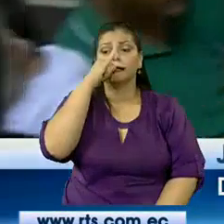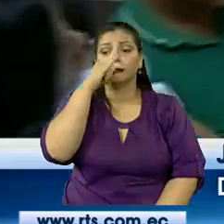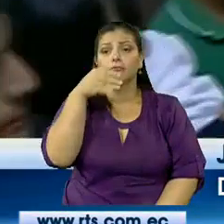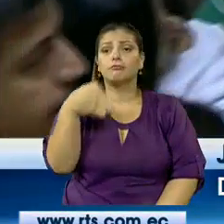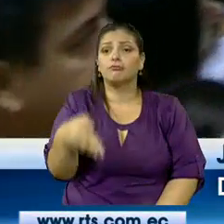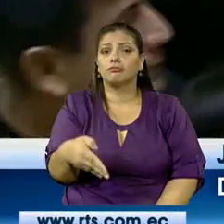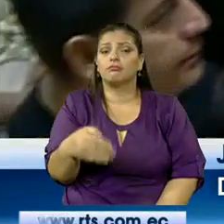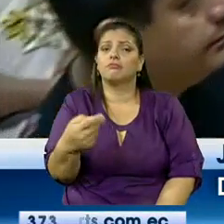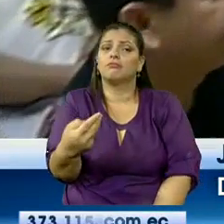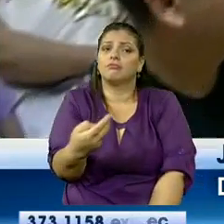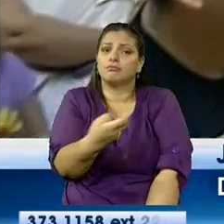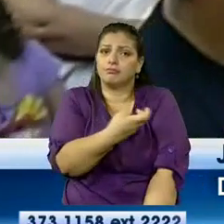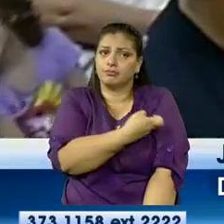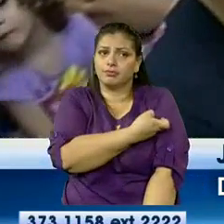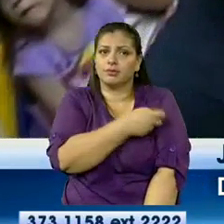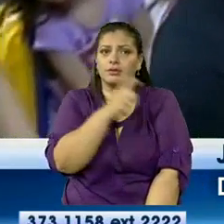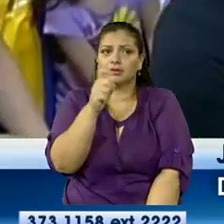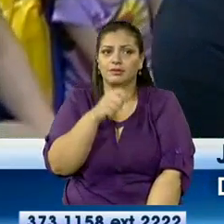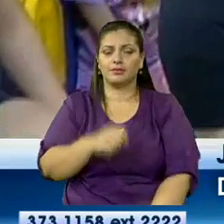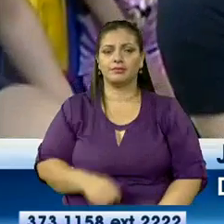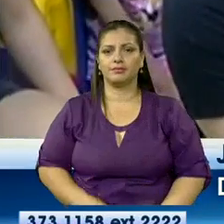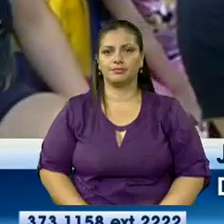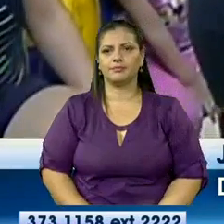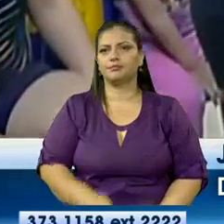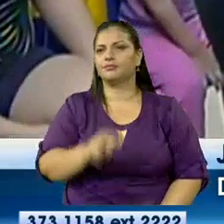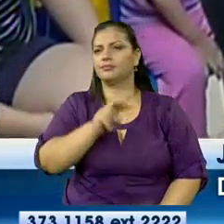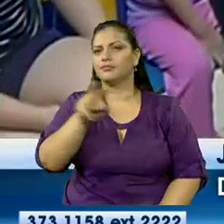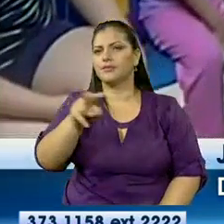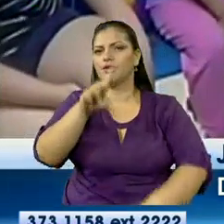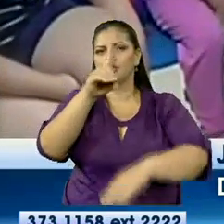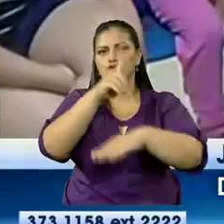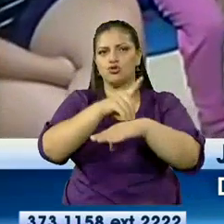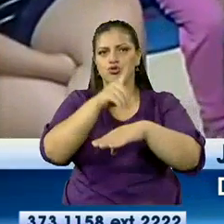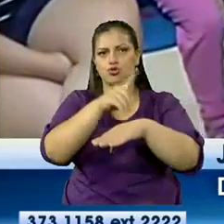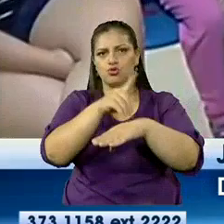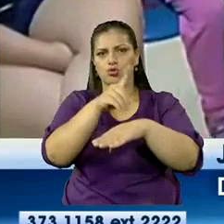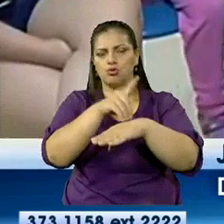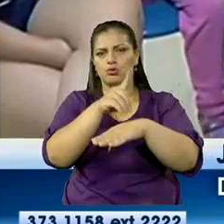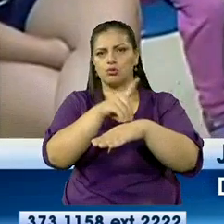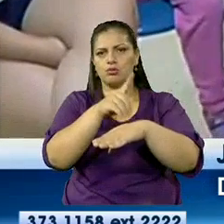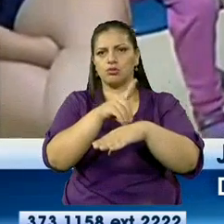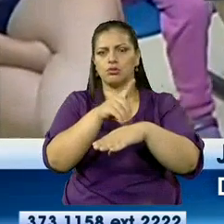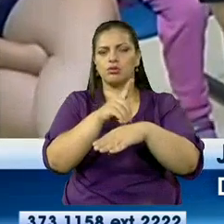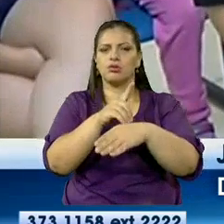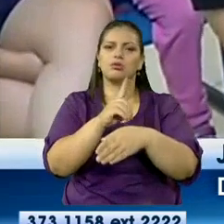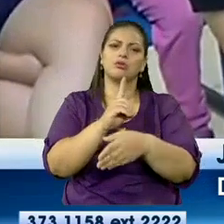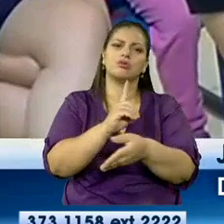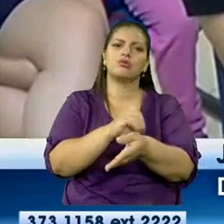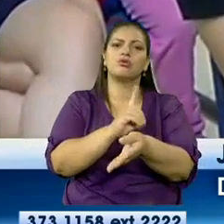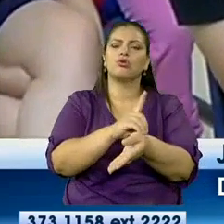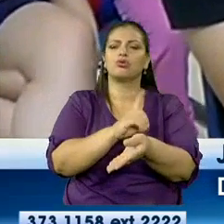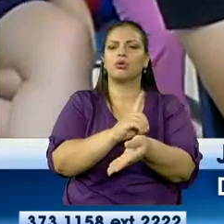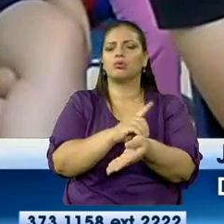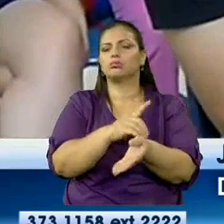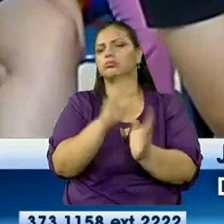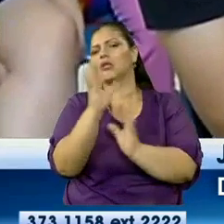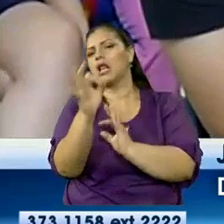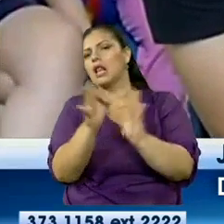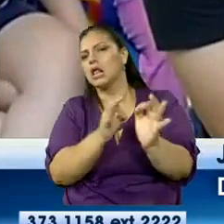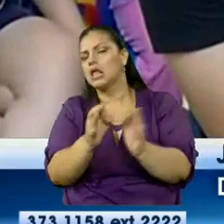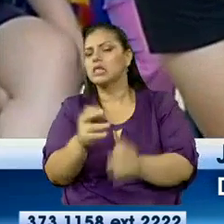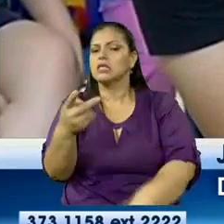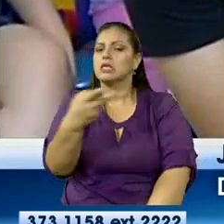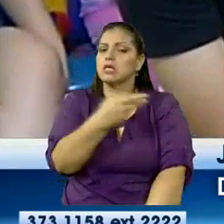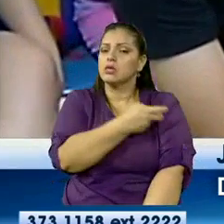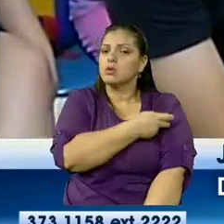observamos en este momento a uno de los especialistas dando a conocer los beneficios que traen